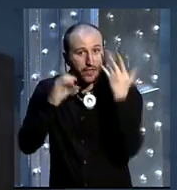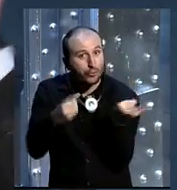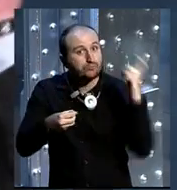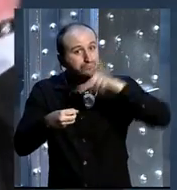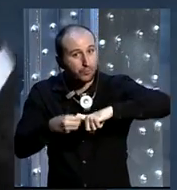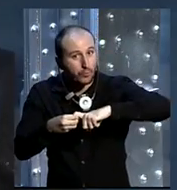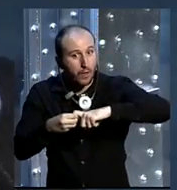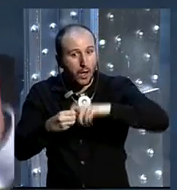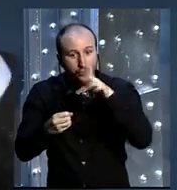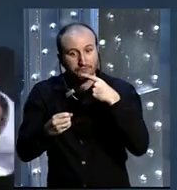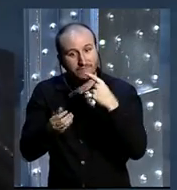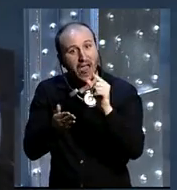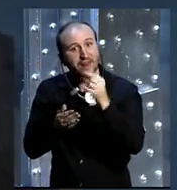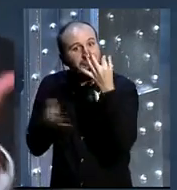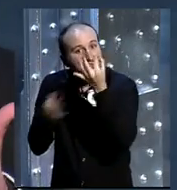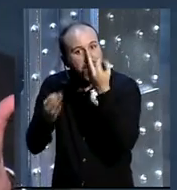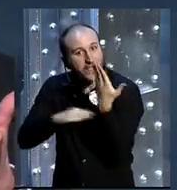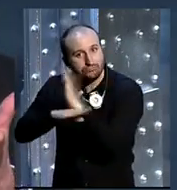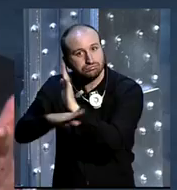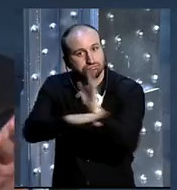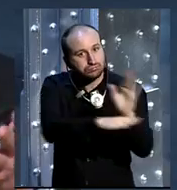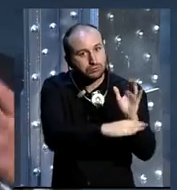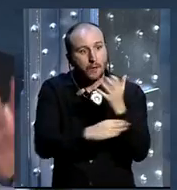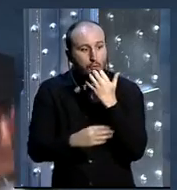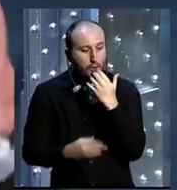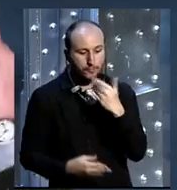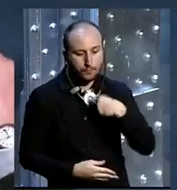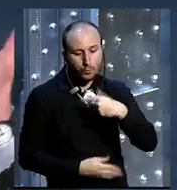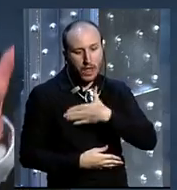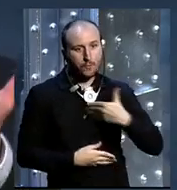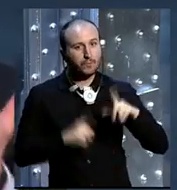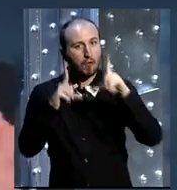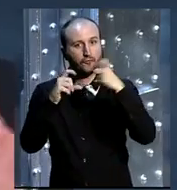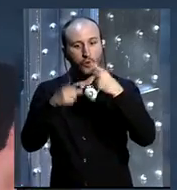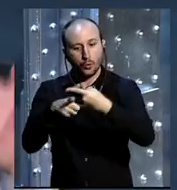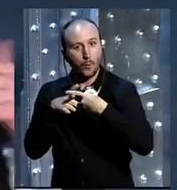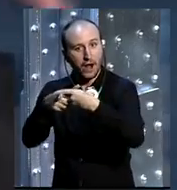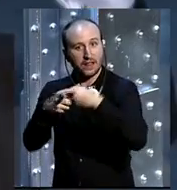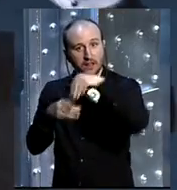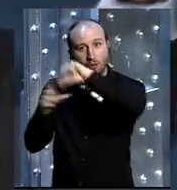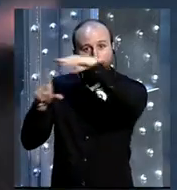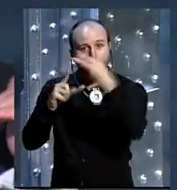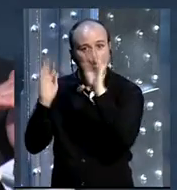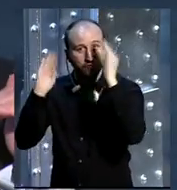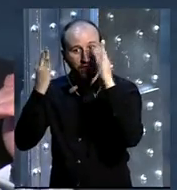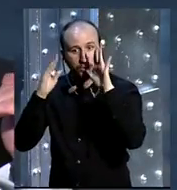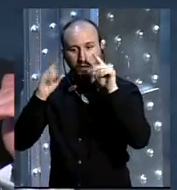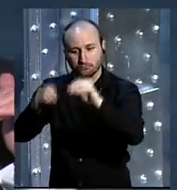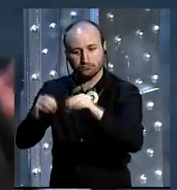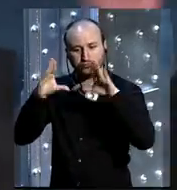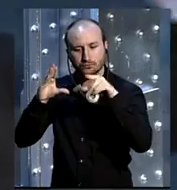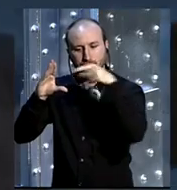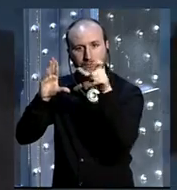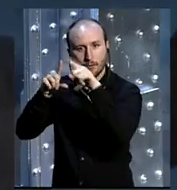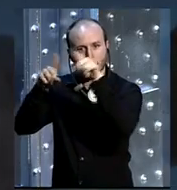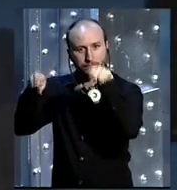les damos algunos detalles, algunos consejos cuando hacen cada cosa. Por ejemplo, si yo quiero compartir una foto en Facebook, Facebook me muestra un mensaje diciendo, mirad,